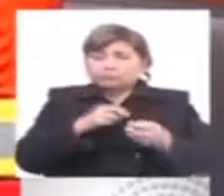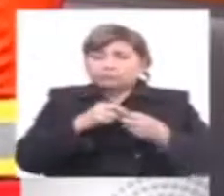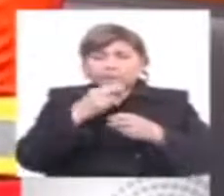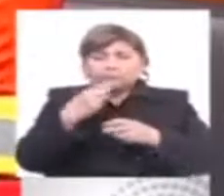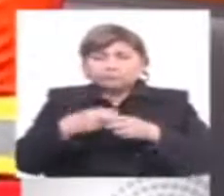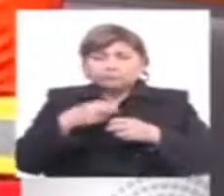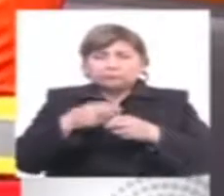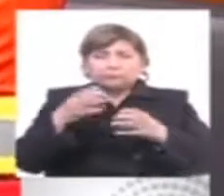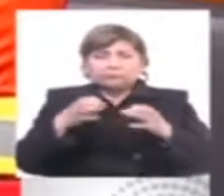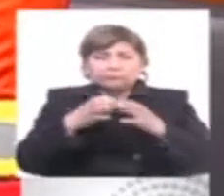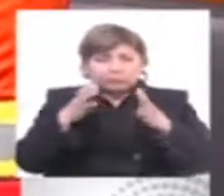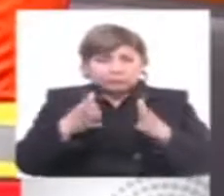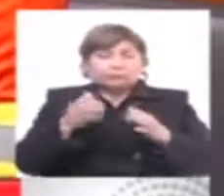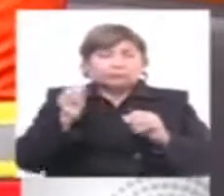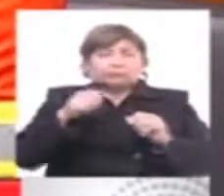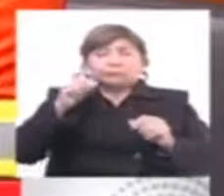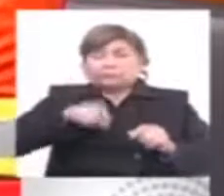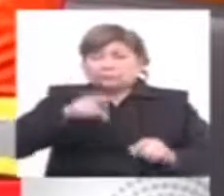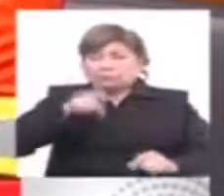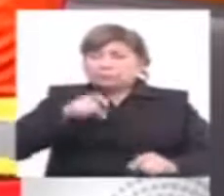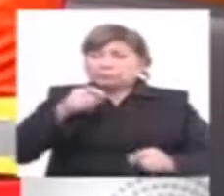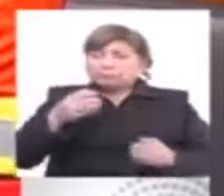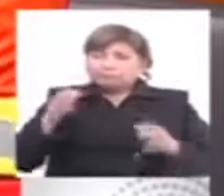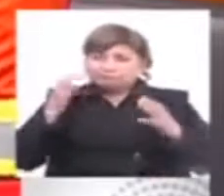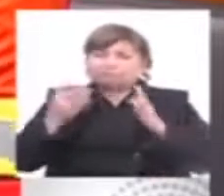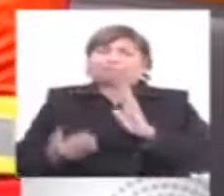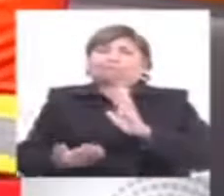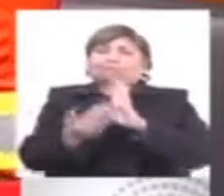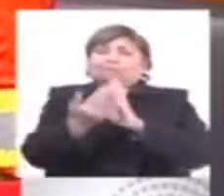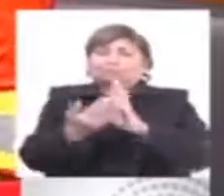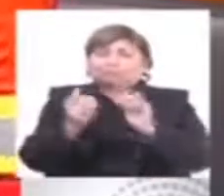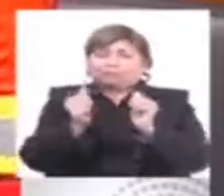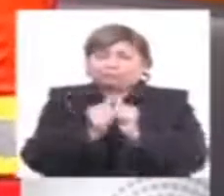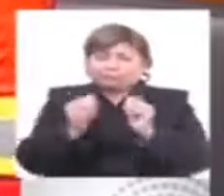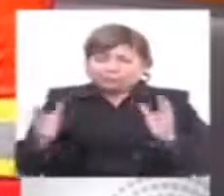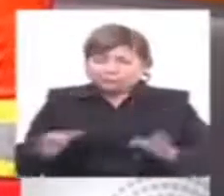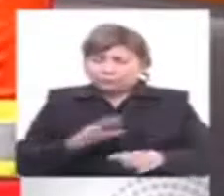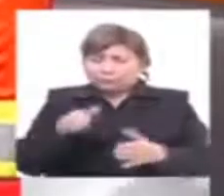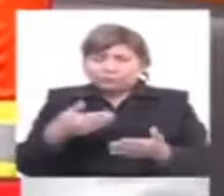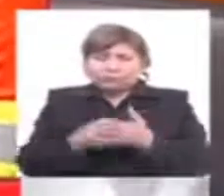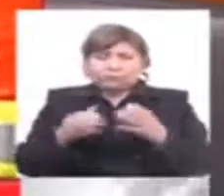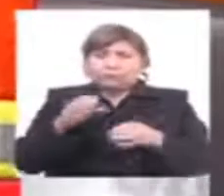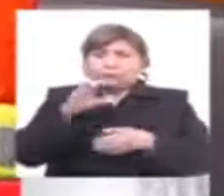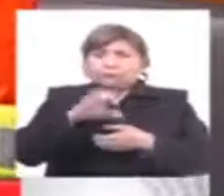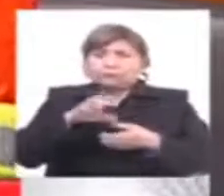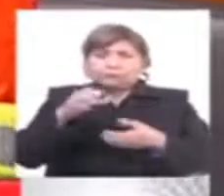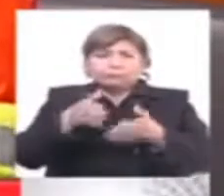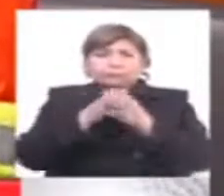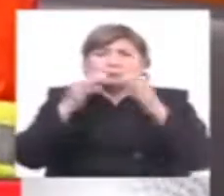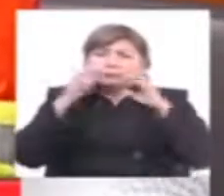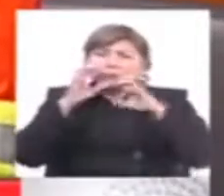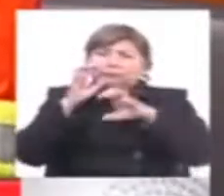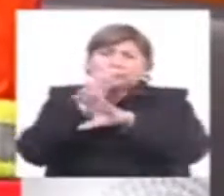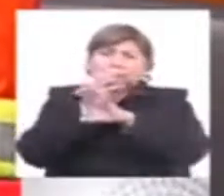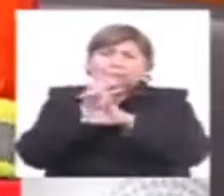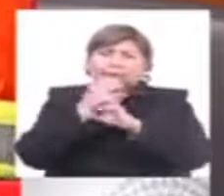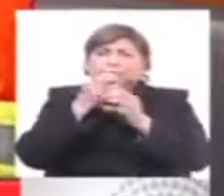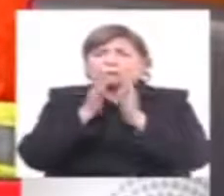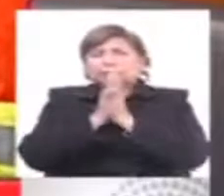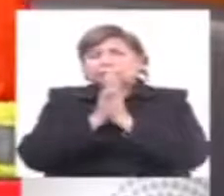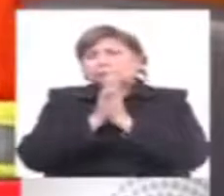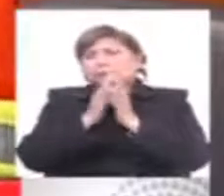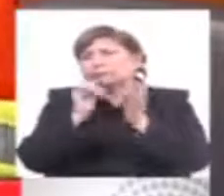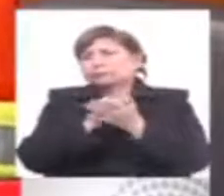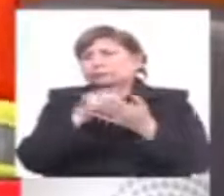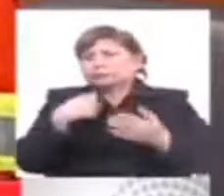colegas congresistas, y necesitamos hacerle frente juntos, porque el pueblo lo clama, porque